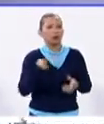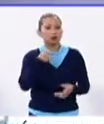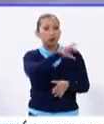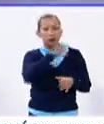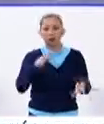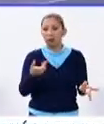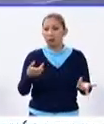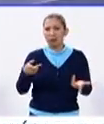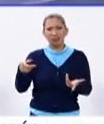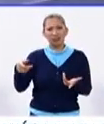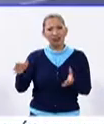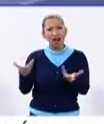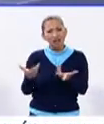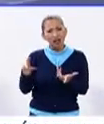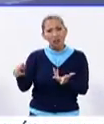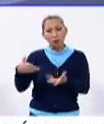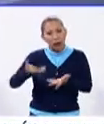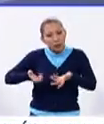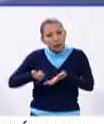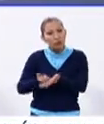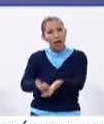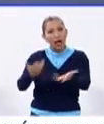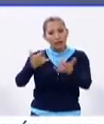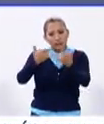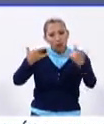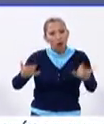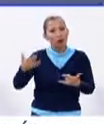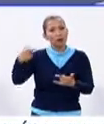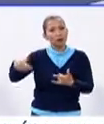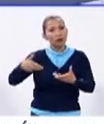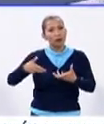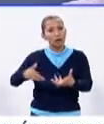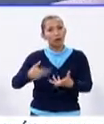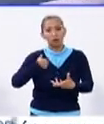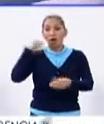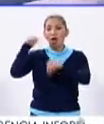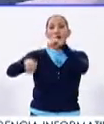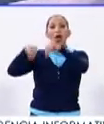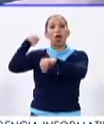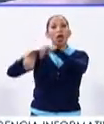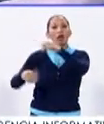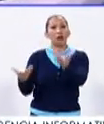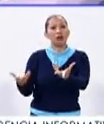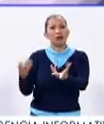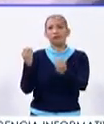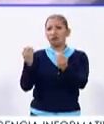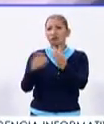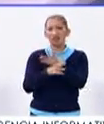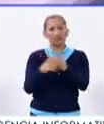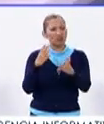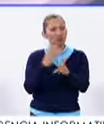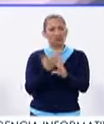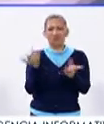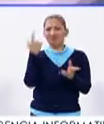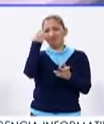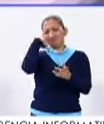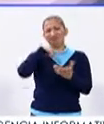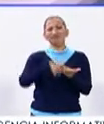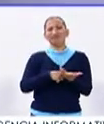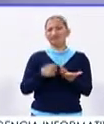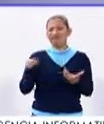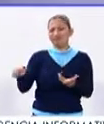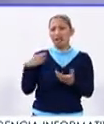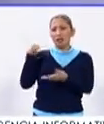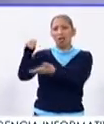que fincarles, digamos, un camino, una historia y sin lugar a dudas muchas cuestiones que se